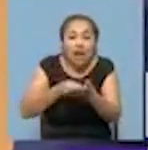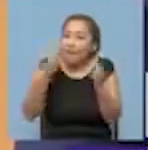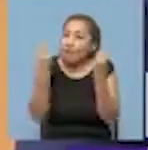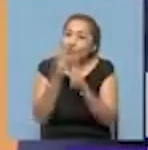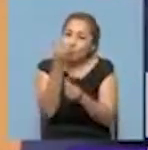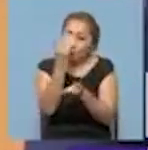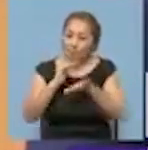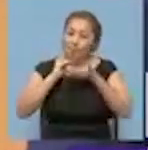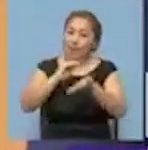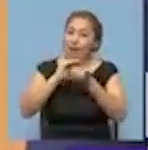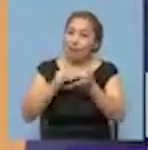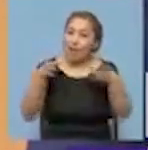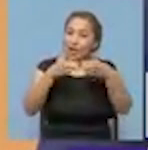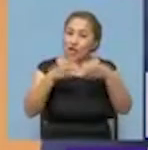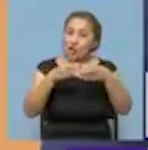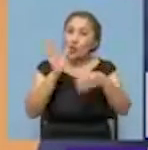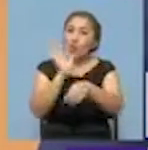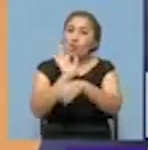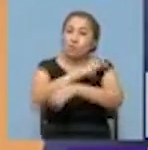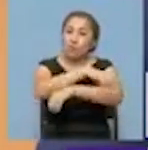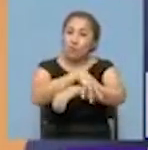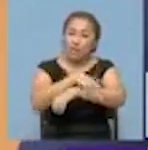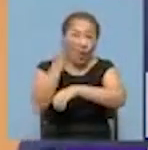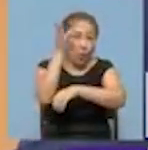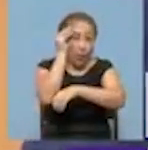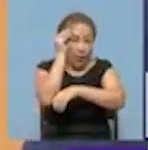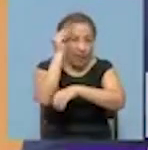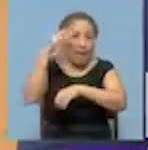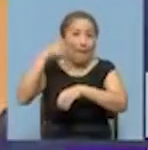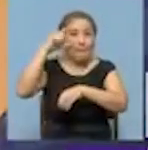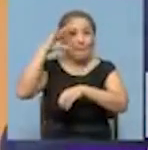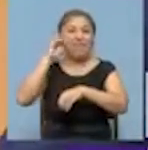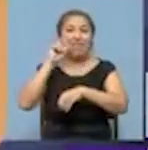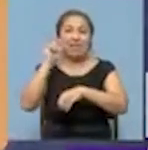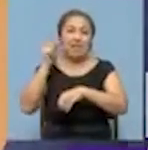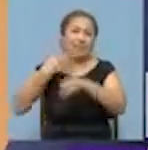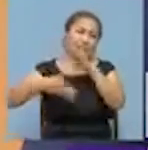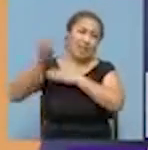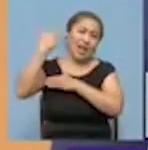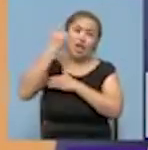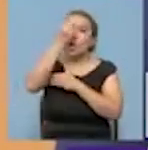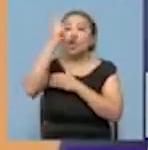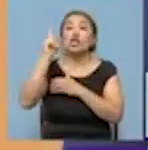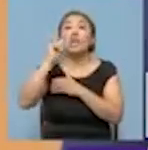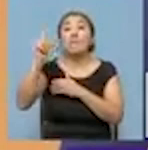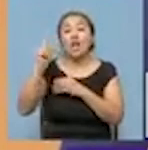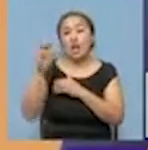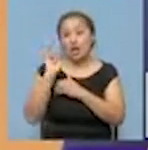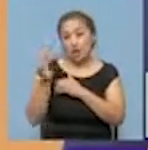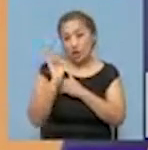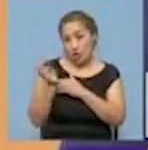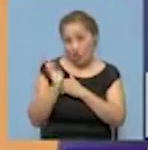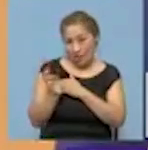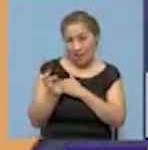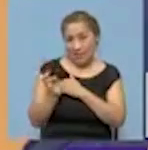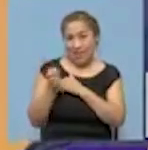cantidades de dinero no es cierto colate amparo medina cobraba como 12 mil dólares hace muchos años como guerrillero de alfaro